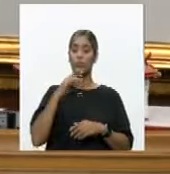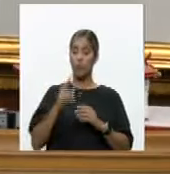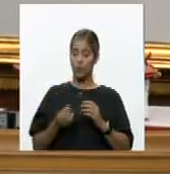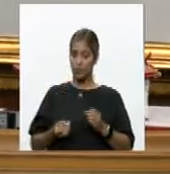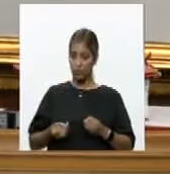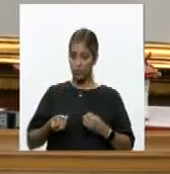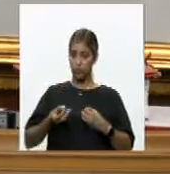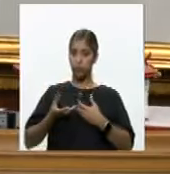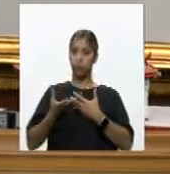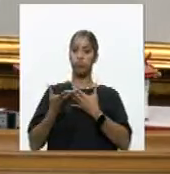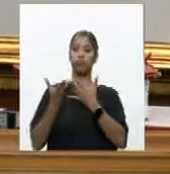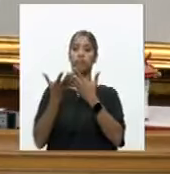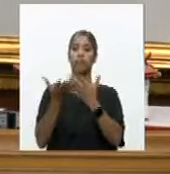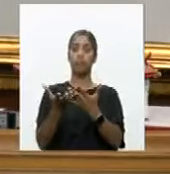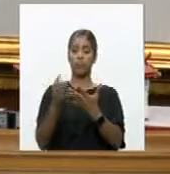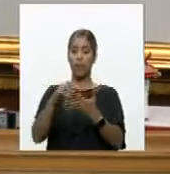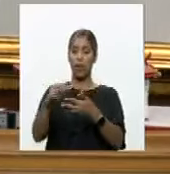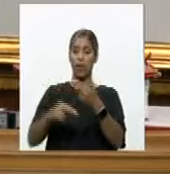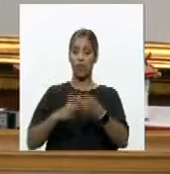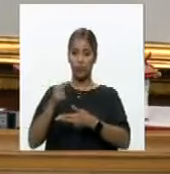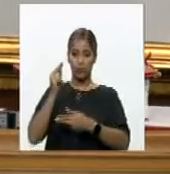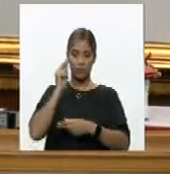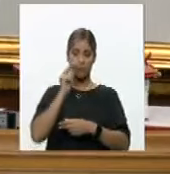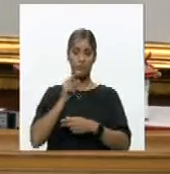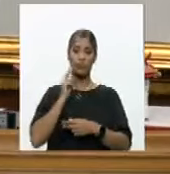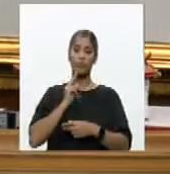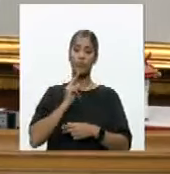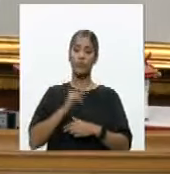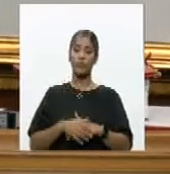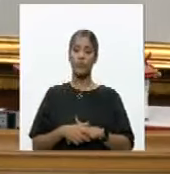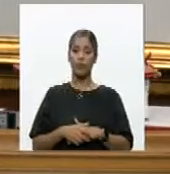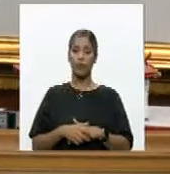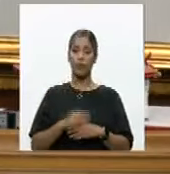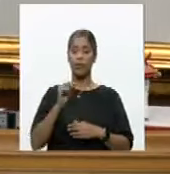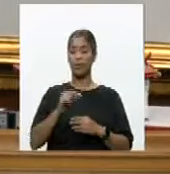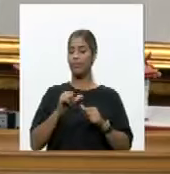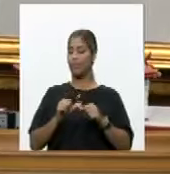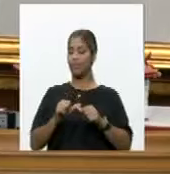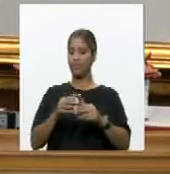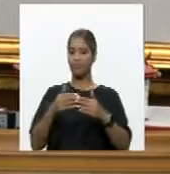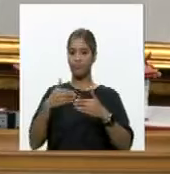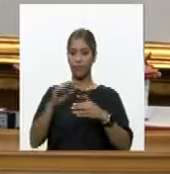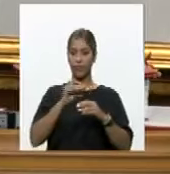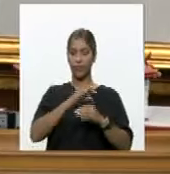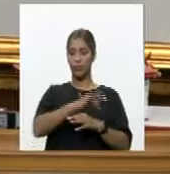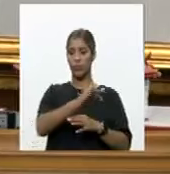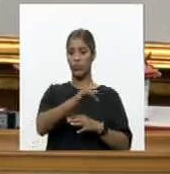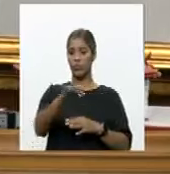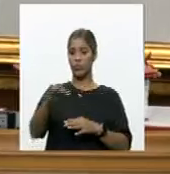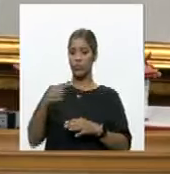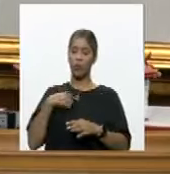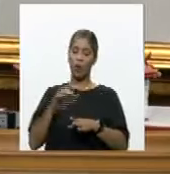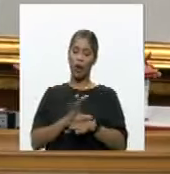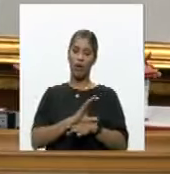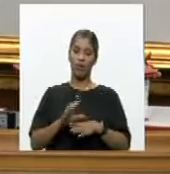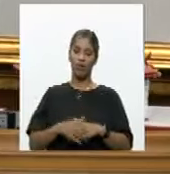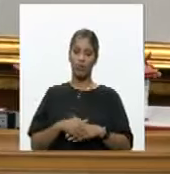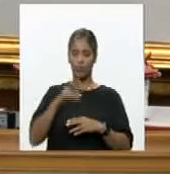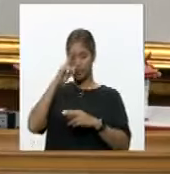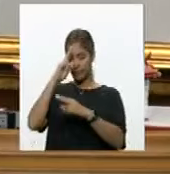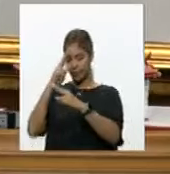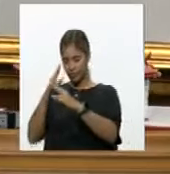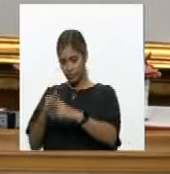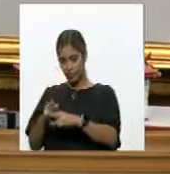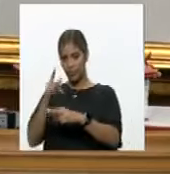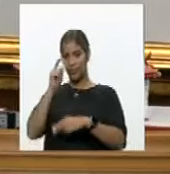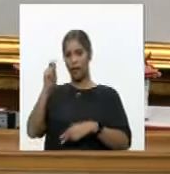floreciera la revolución venezolana, esa revolución sería siempre regada con su canto. Honor a